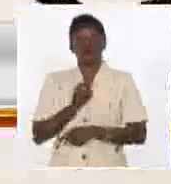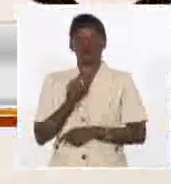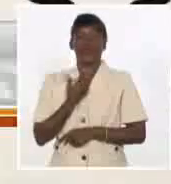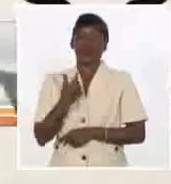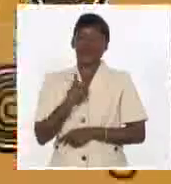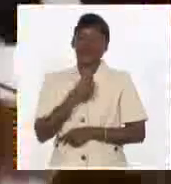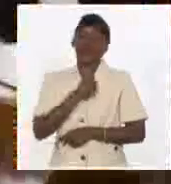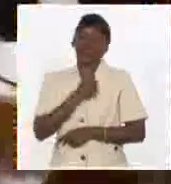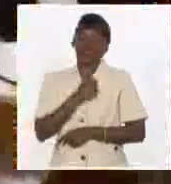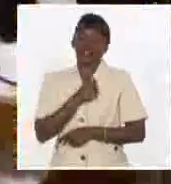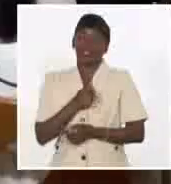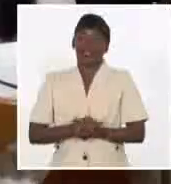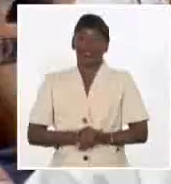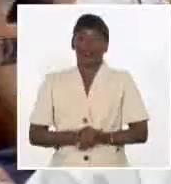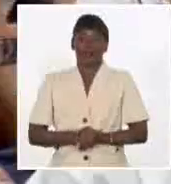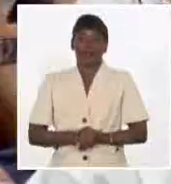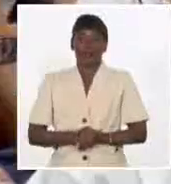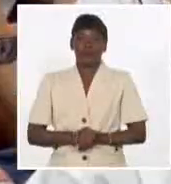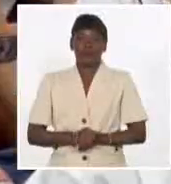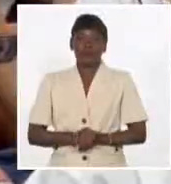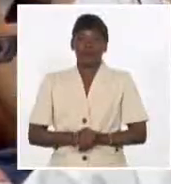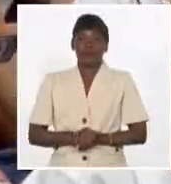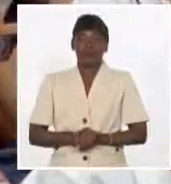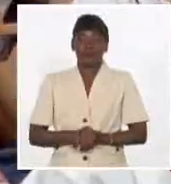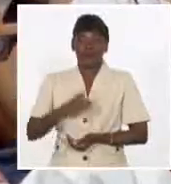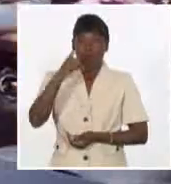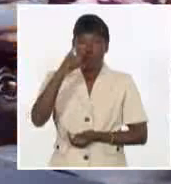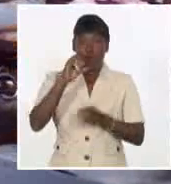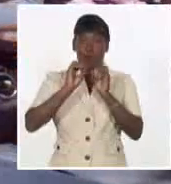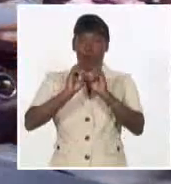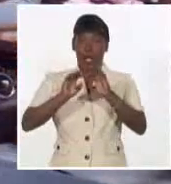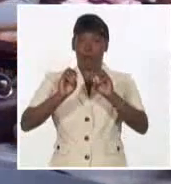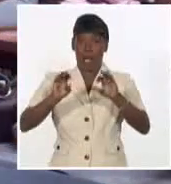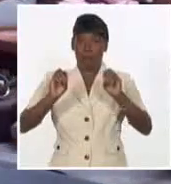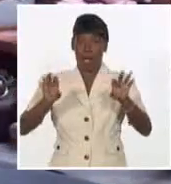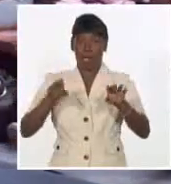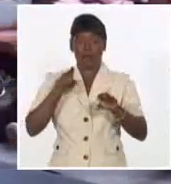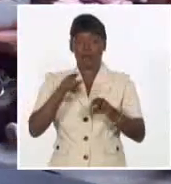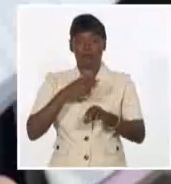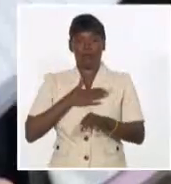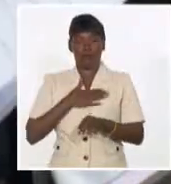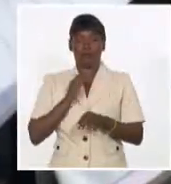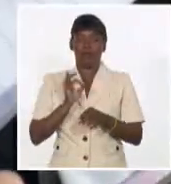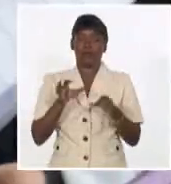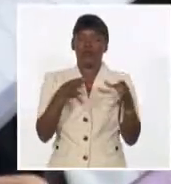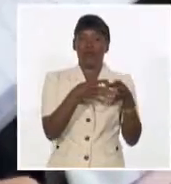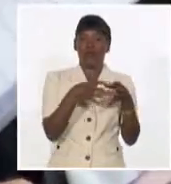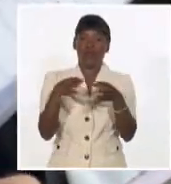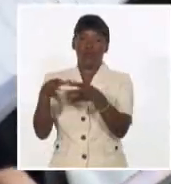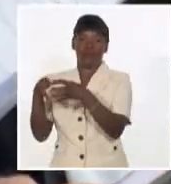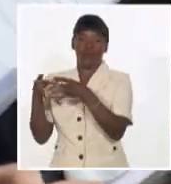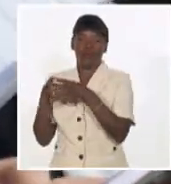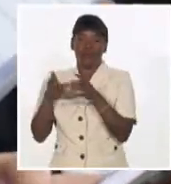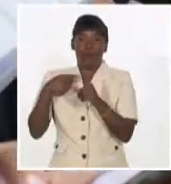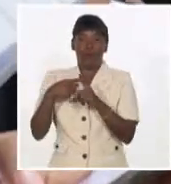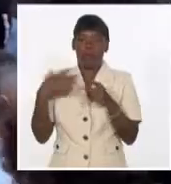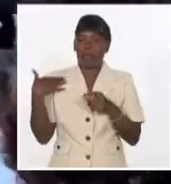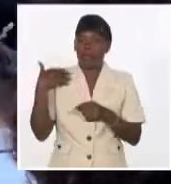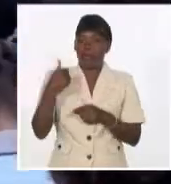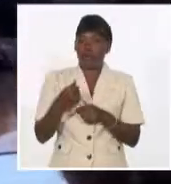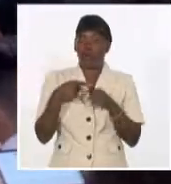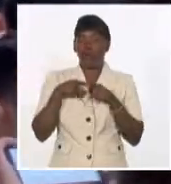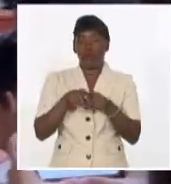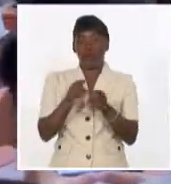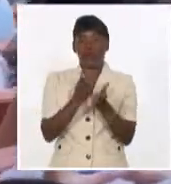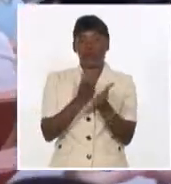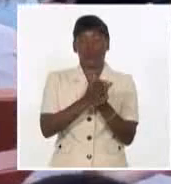voy a lograr. La convocatoria incluye un coloquio que aprovechan a partes iguales directores y estudiantes. No es